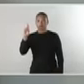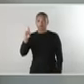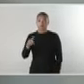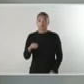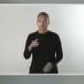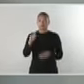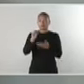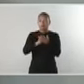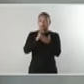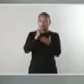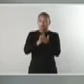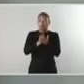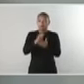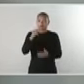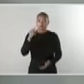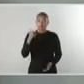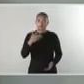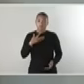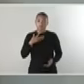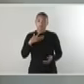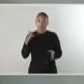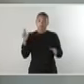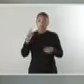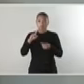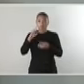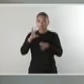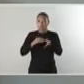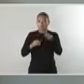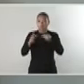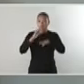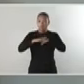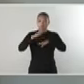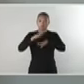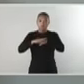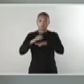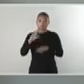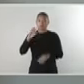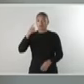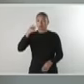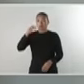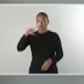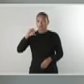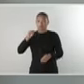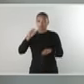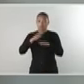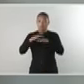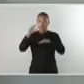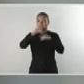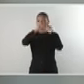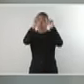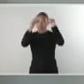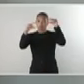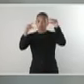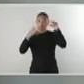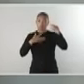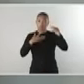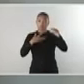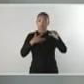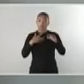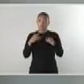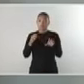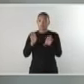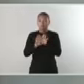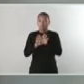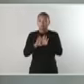potencial de Tamaulipas está en la suma de sus regiones para la frontera norte crearemos recintos fiscalizados estratégicos